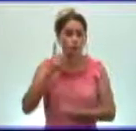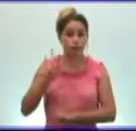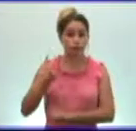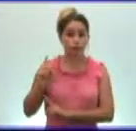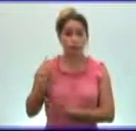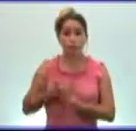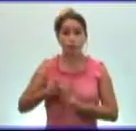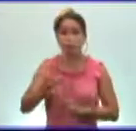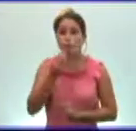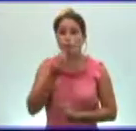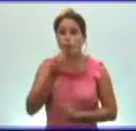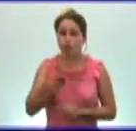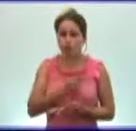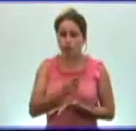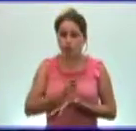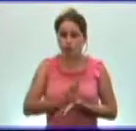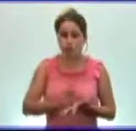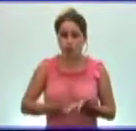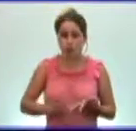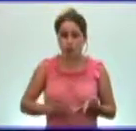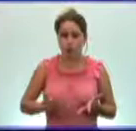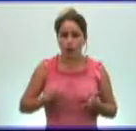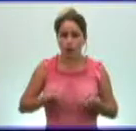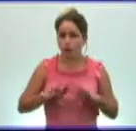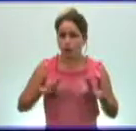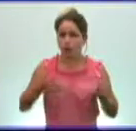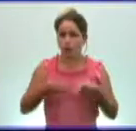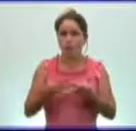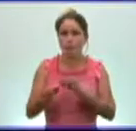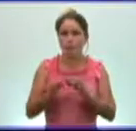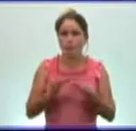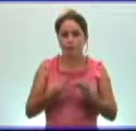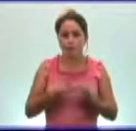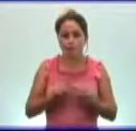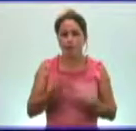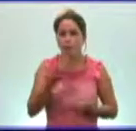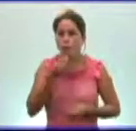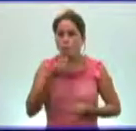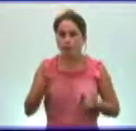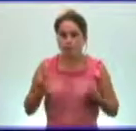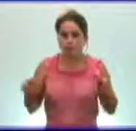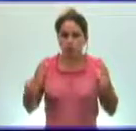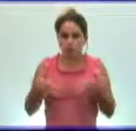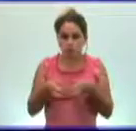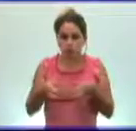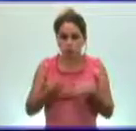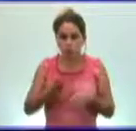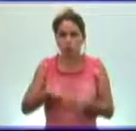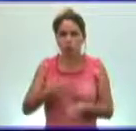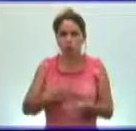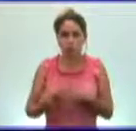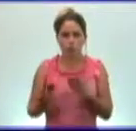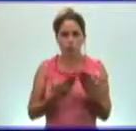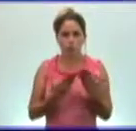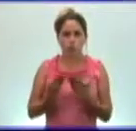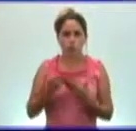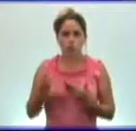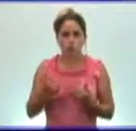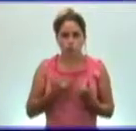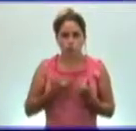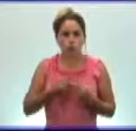que puedan copiar en cuanto a los hidruros metálicos y puedan resumirlos y puedan estudiarlos de manera